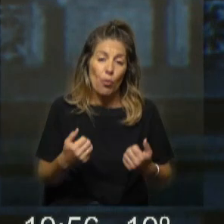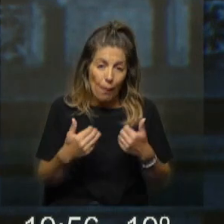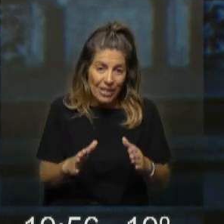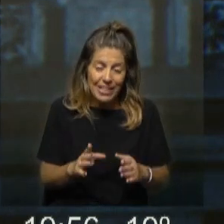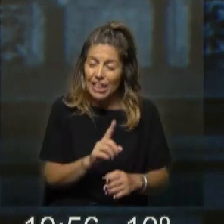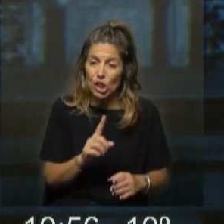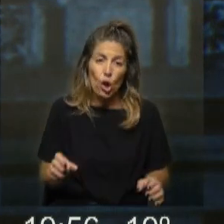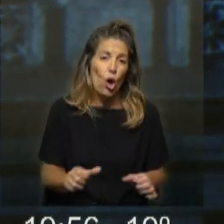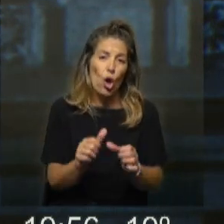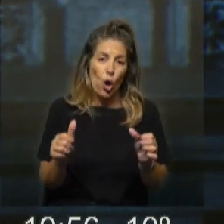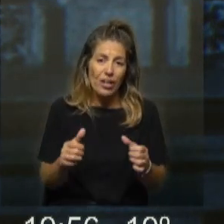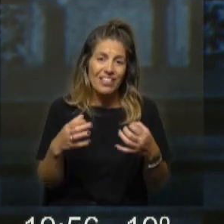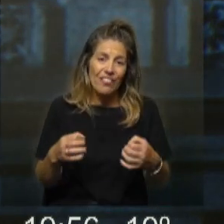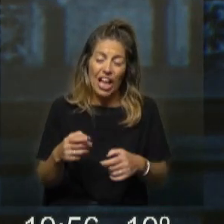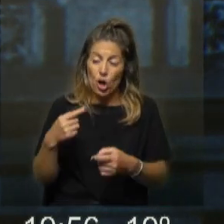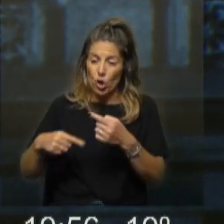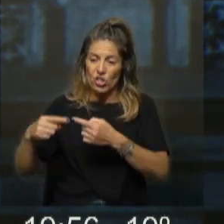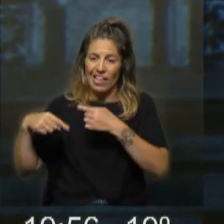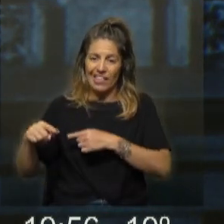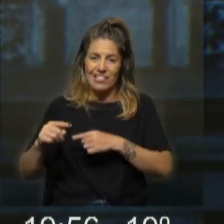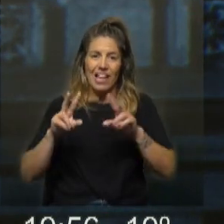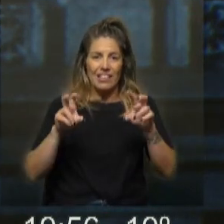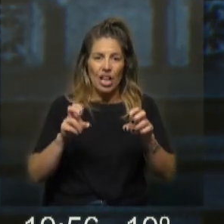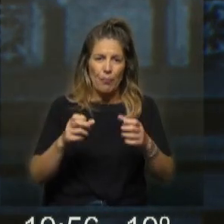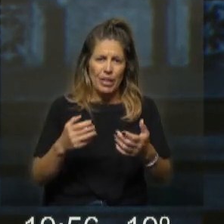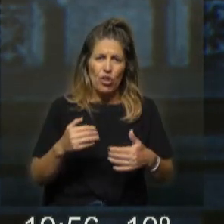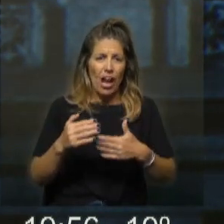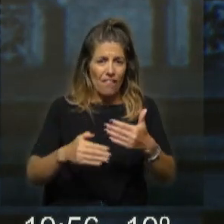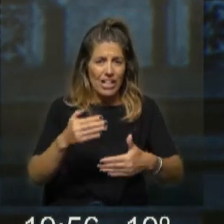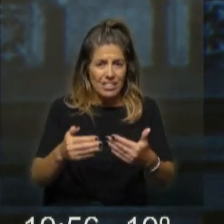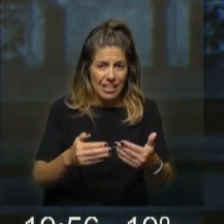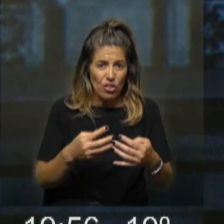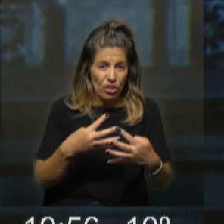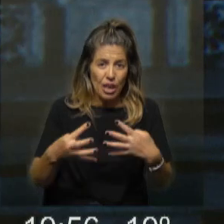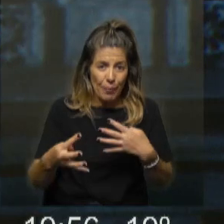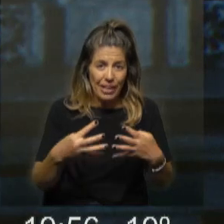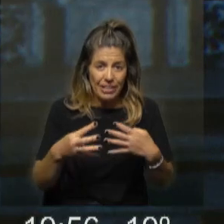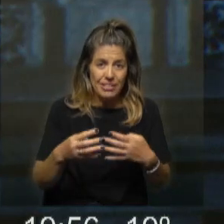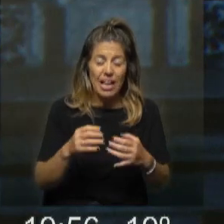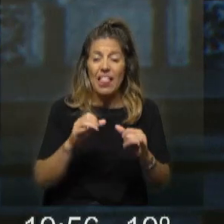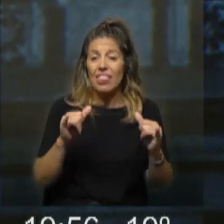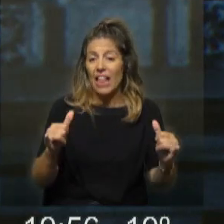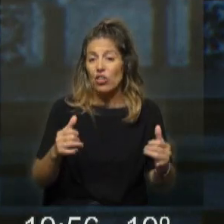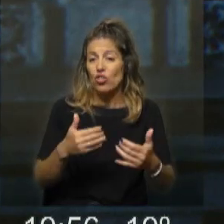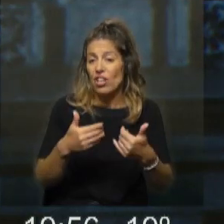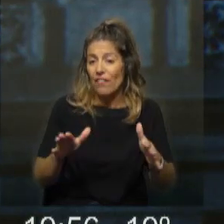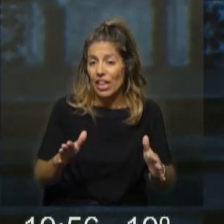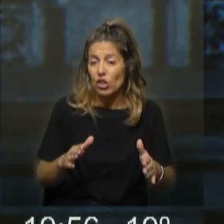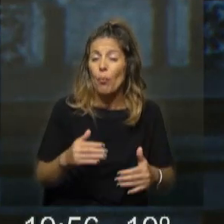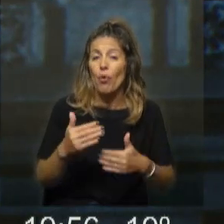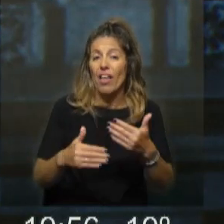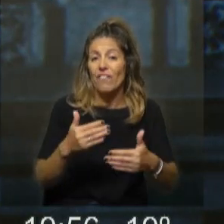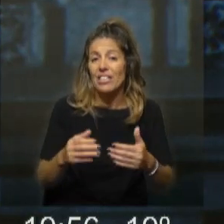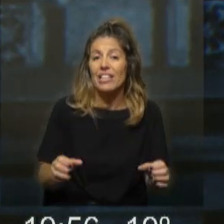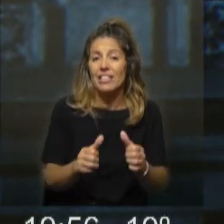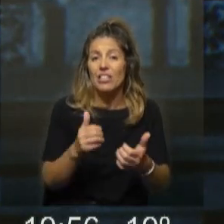no lo implementa y en realidad nos atrasa en términos que estamos bastante avanzados en términos de transparencia y de datos abiertos por algunos avances que se hicieron